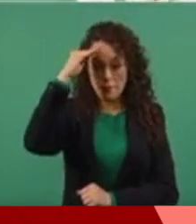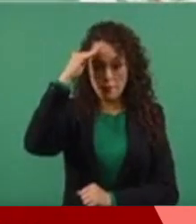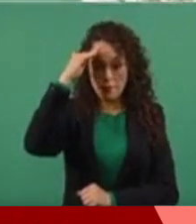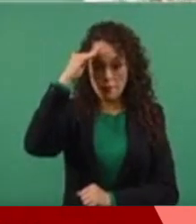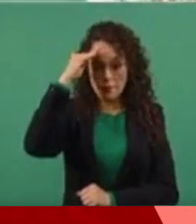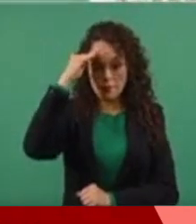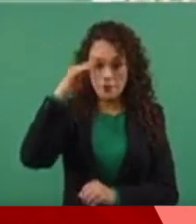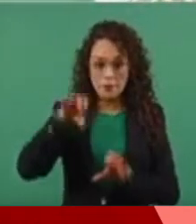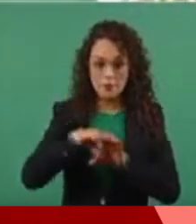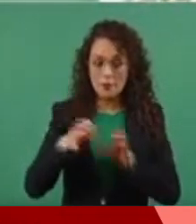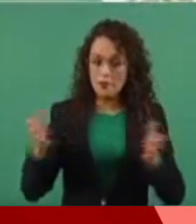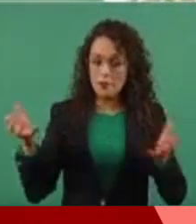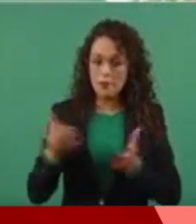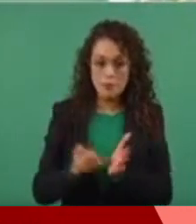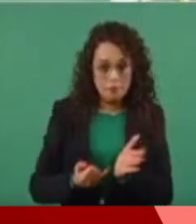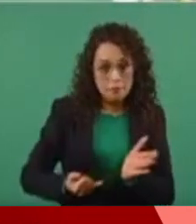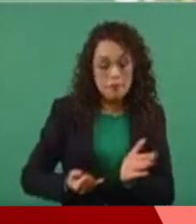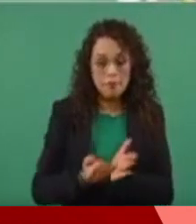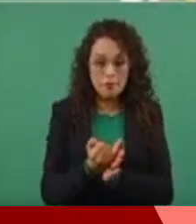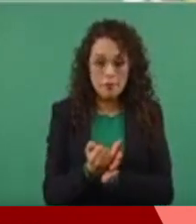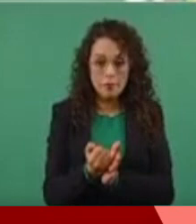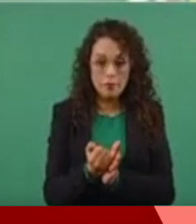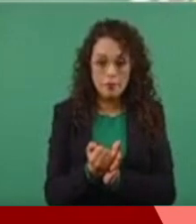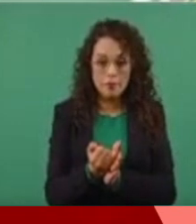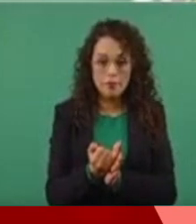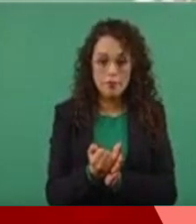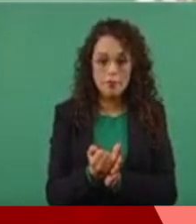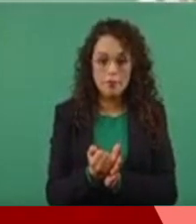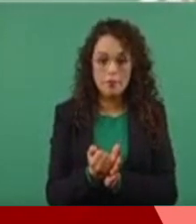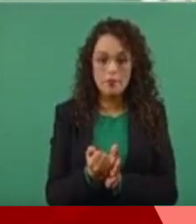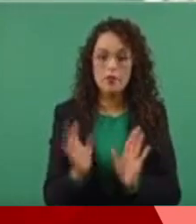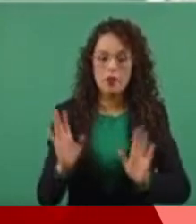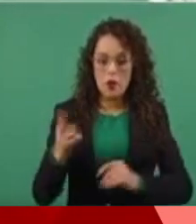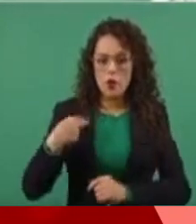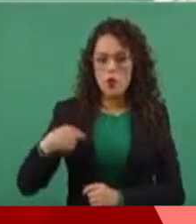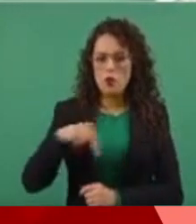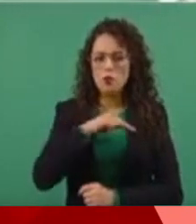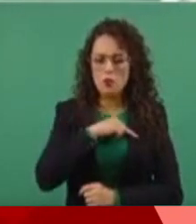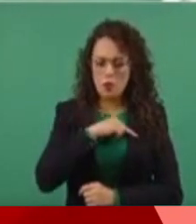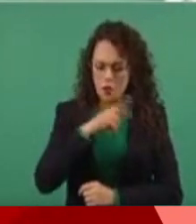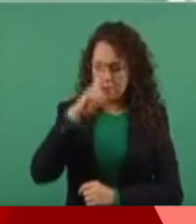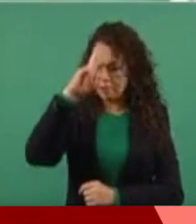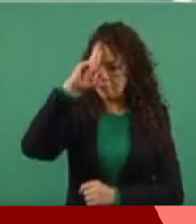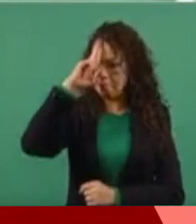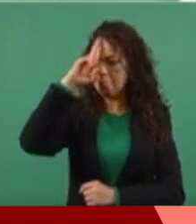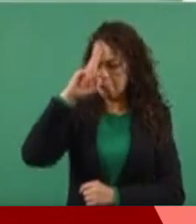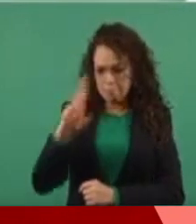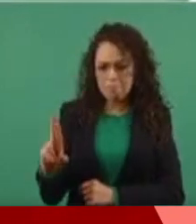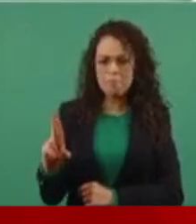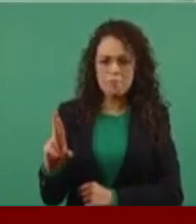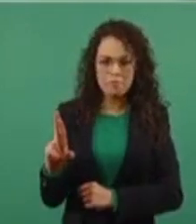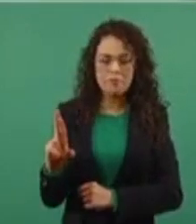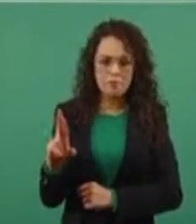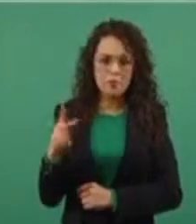una decisión, nosotros vamos a respetar ese punto de vista.